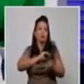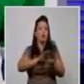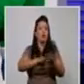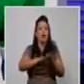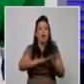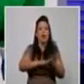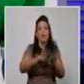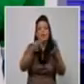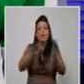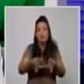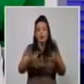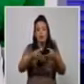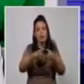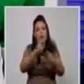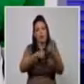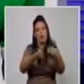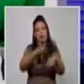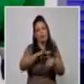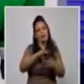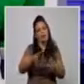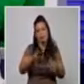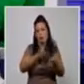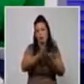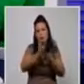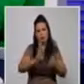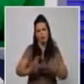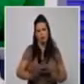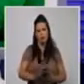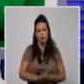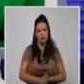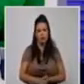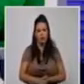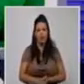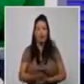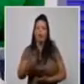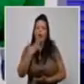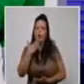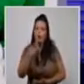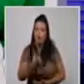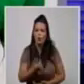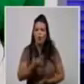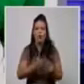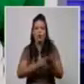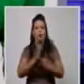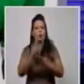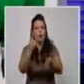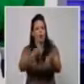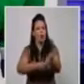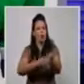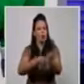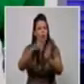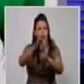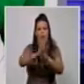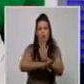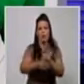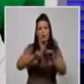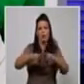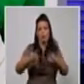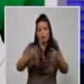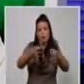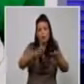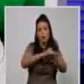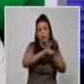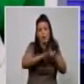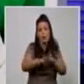es incluso bueno por la COVID, por otros virus respiratorios, por enfermedades diarreicas, el tema del